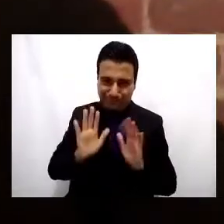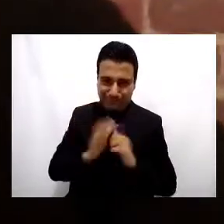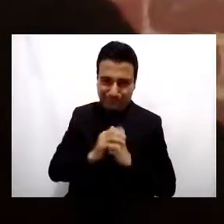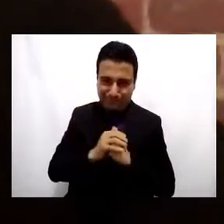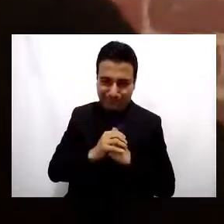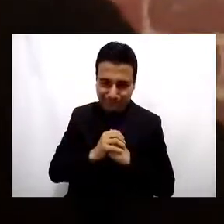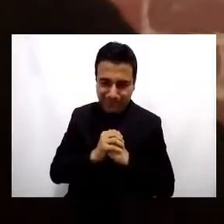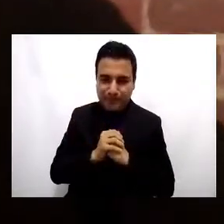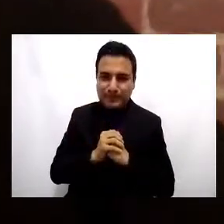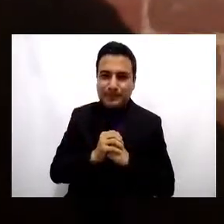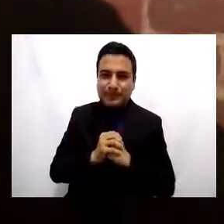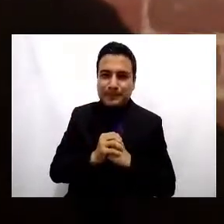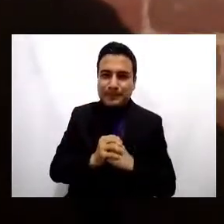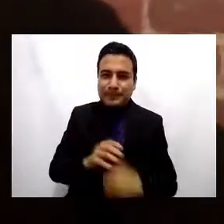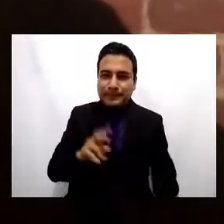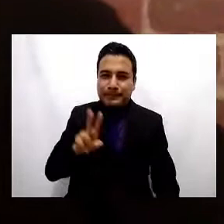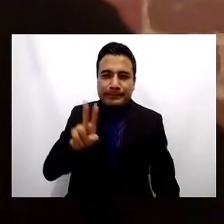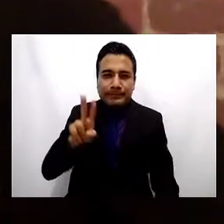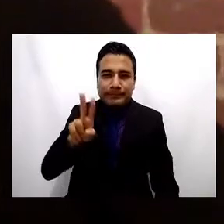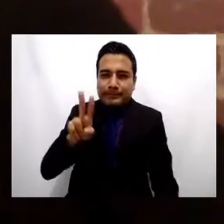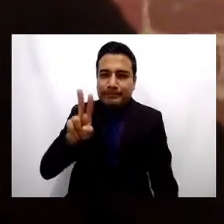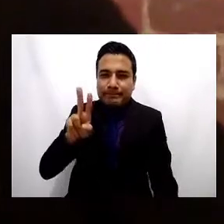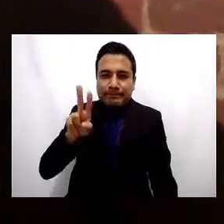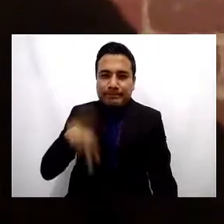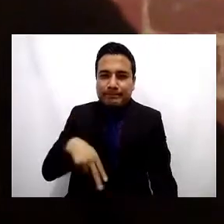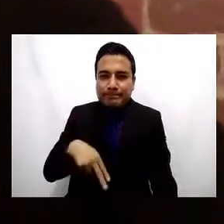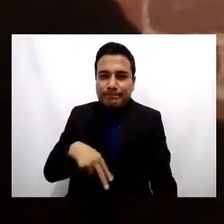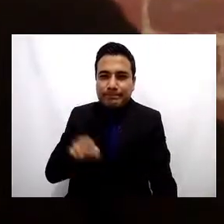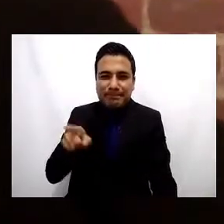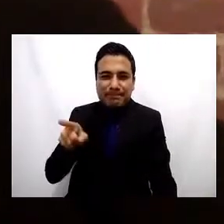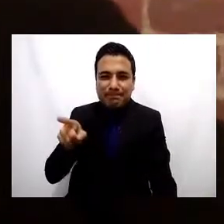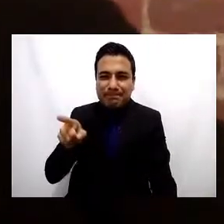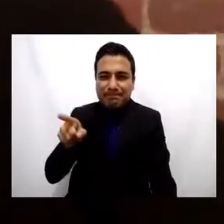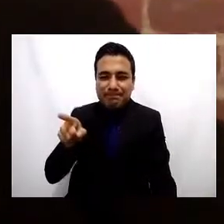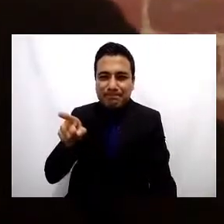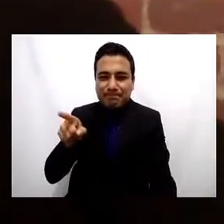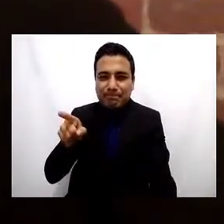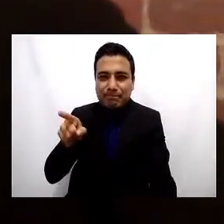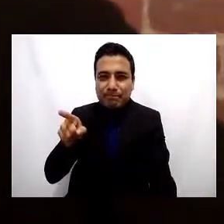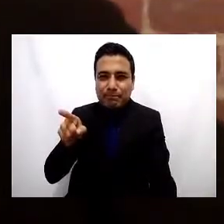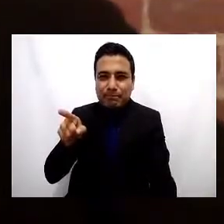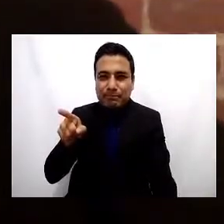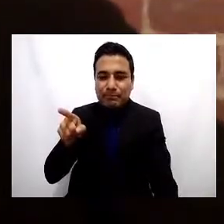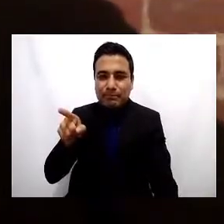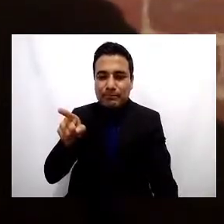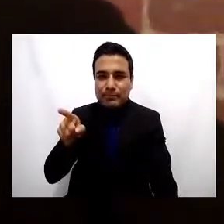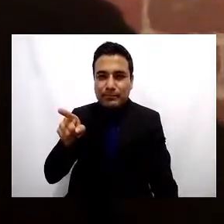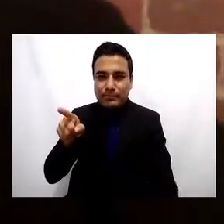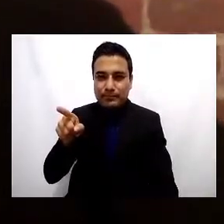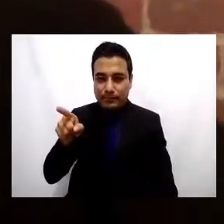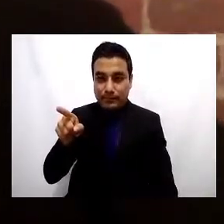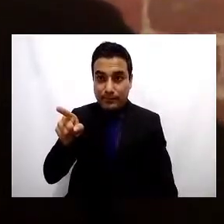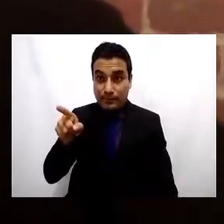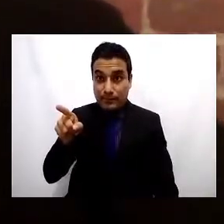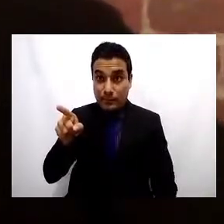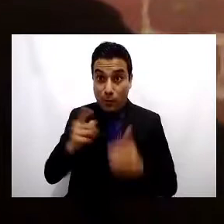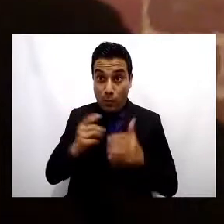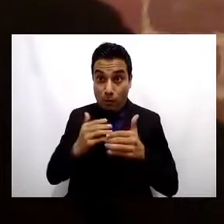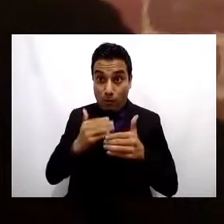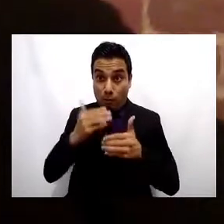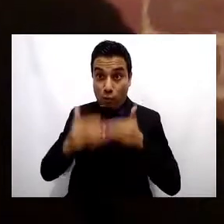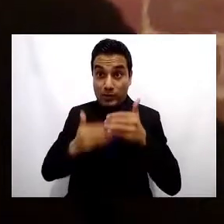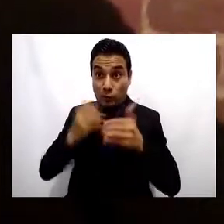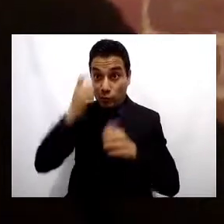en realidad es un acto no previo al proceso creador del teatro, sino